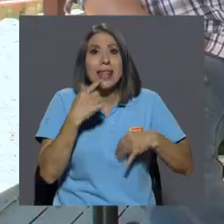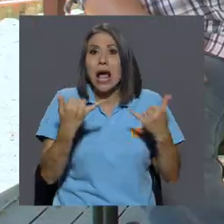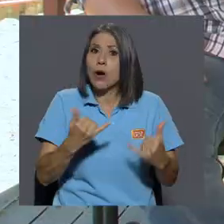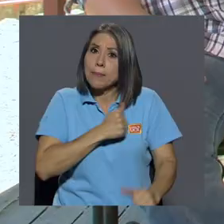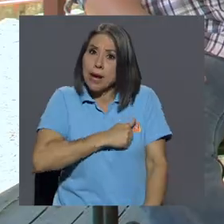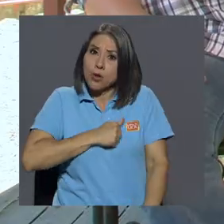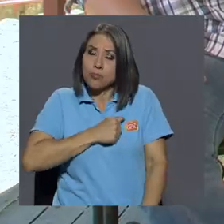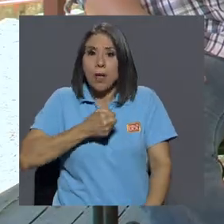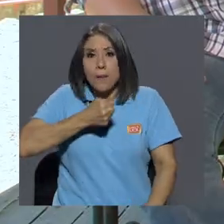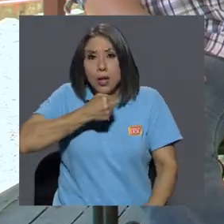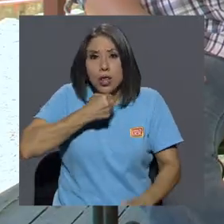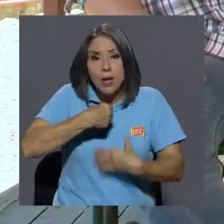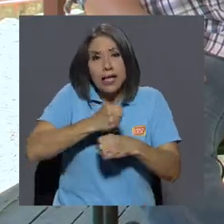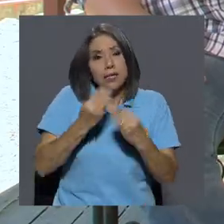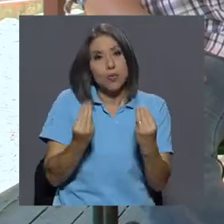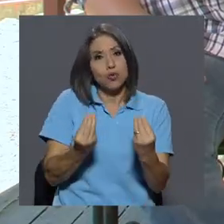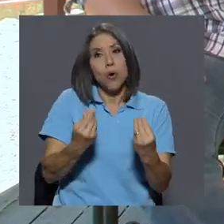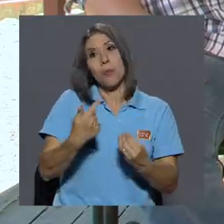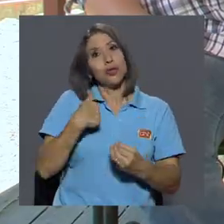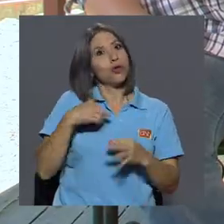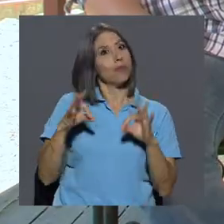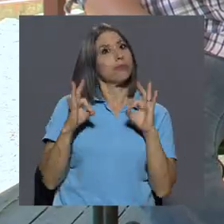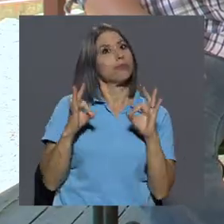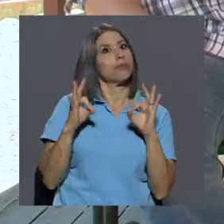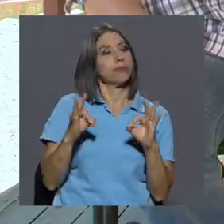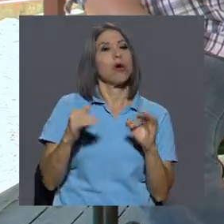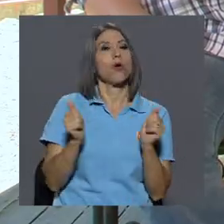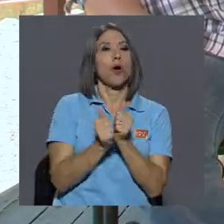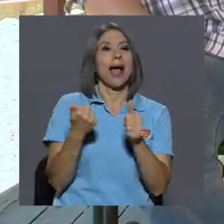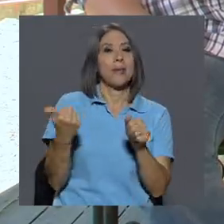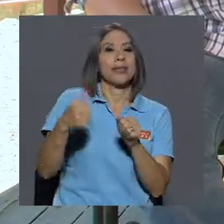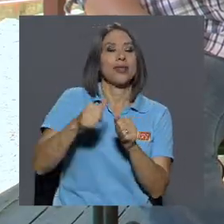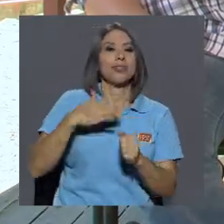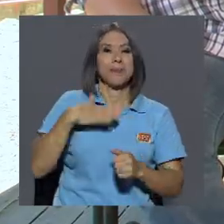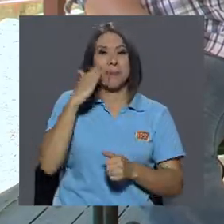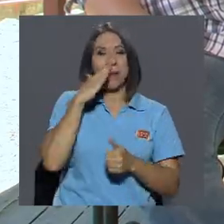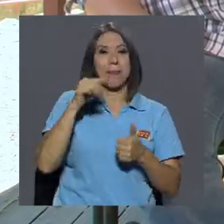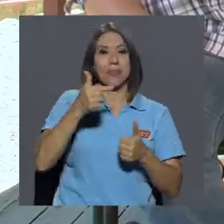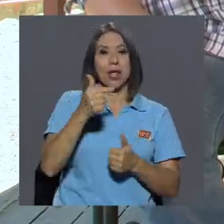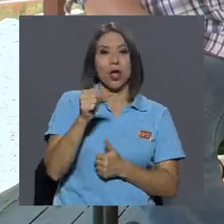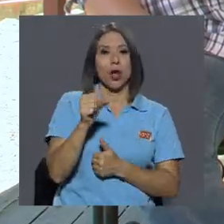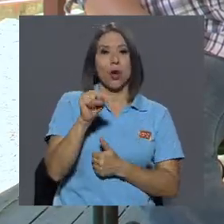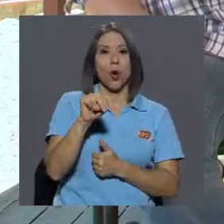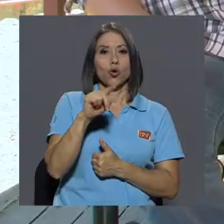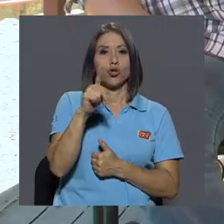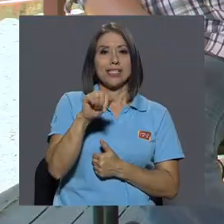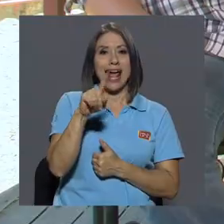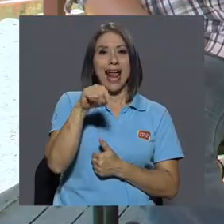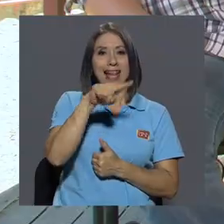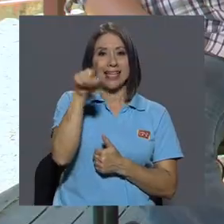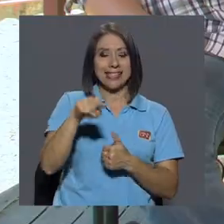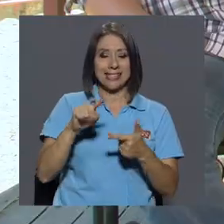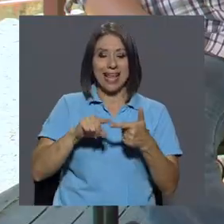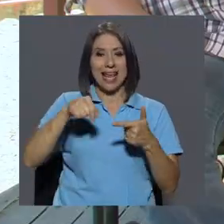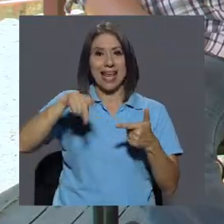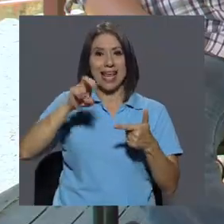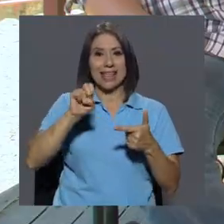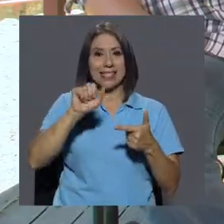mucho. Bueno, llevo los apellidos de mi mamá, por dicha, González Quesada. Pero mi hijo es González